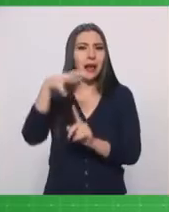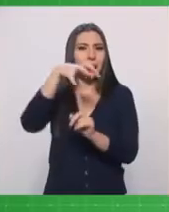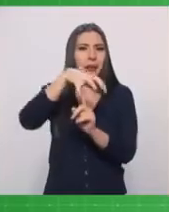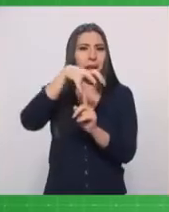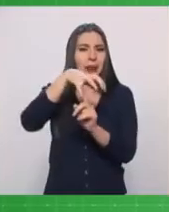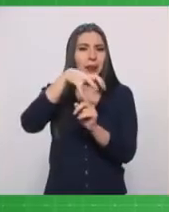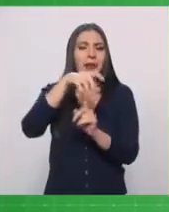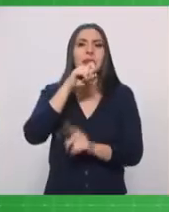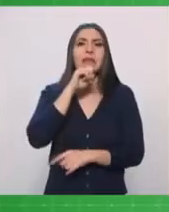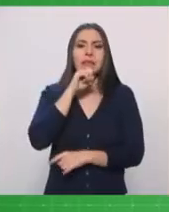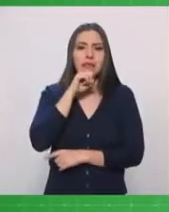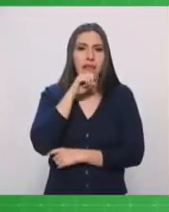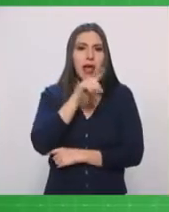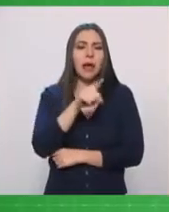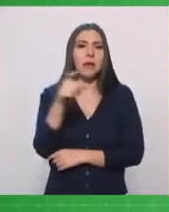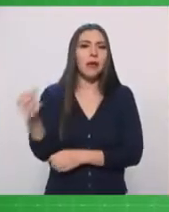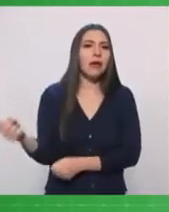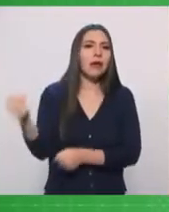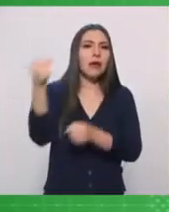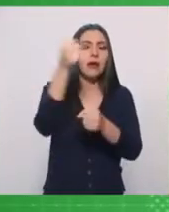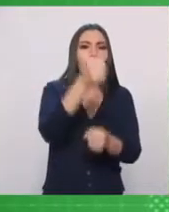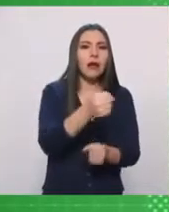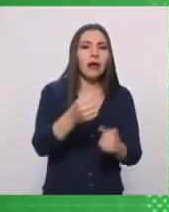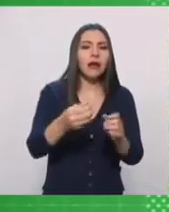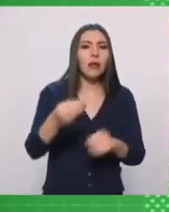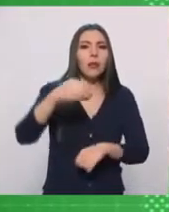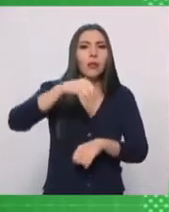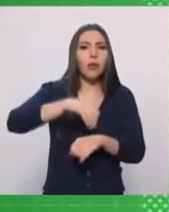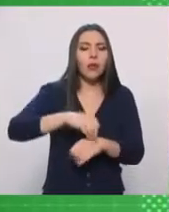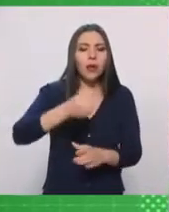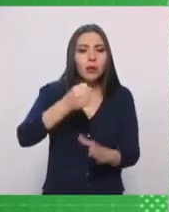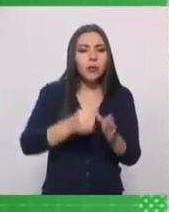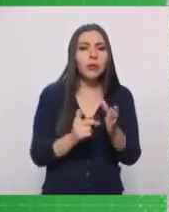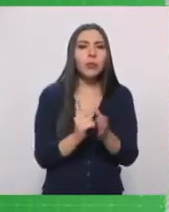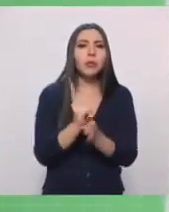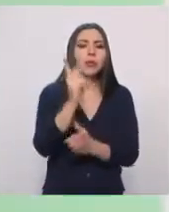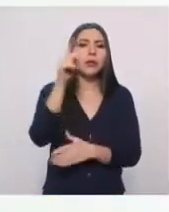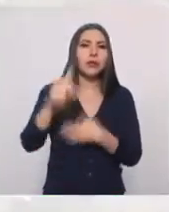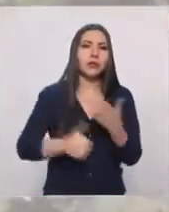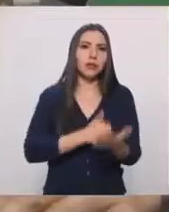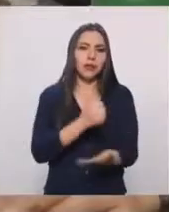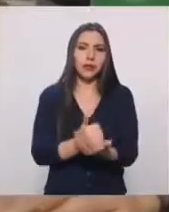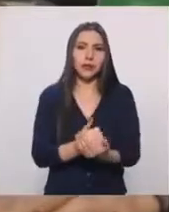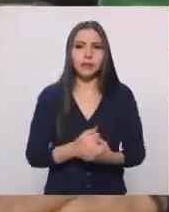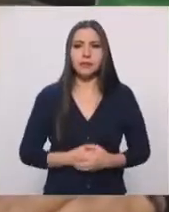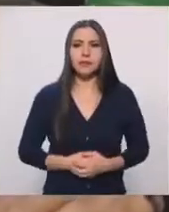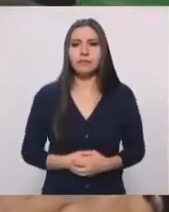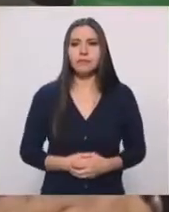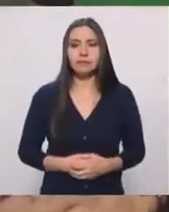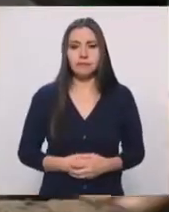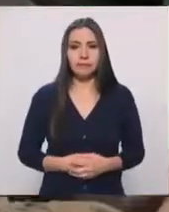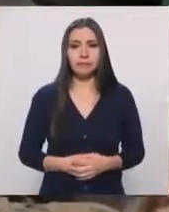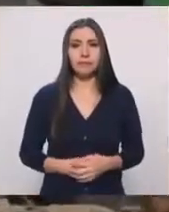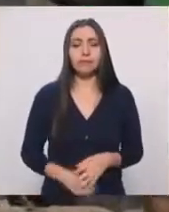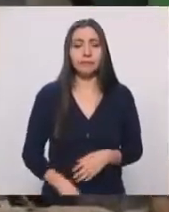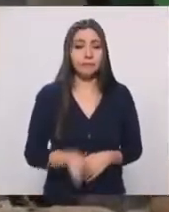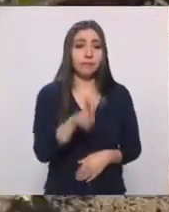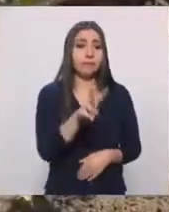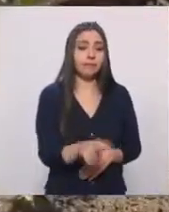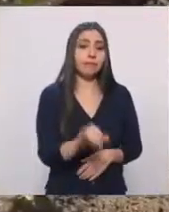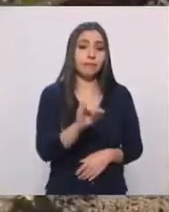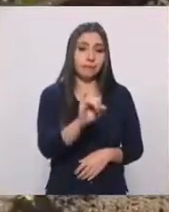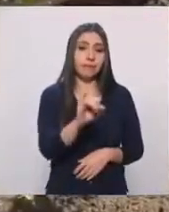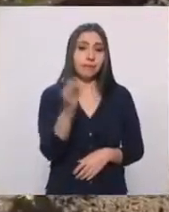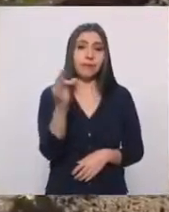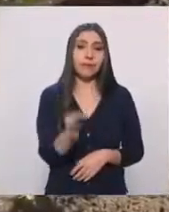Sí, en efecto, ese es un problema que estamos padeciendo, bueno, desde hace mucho tiempo, que se plantaron, pues ahora